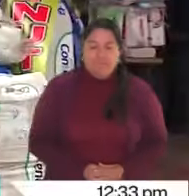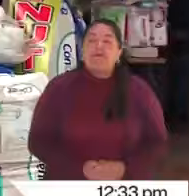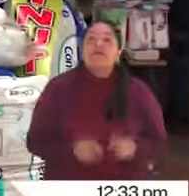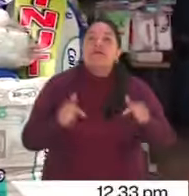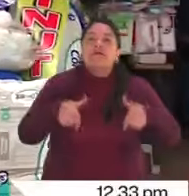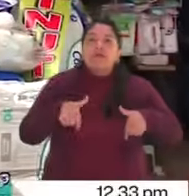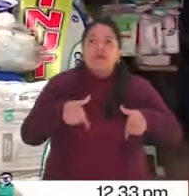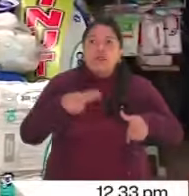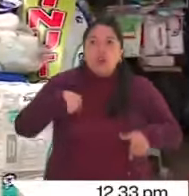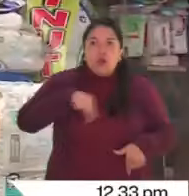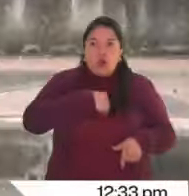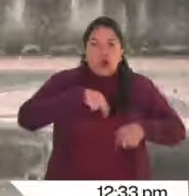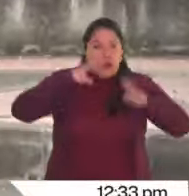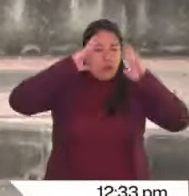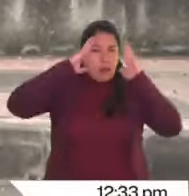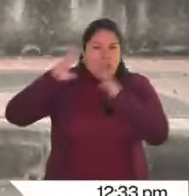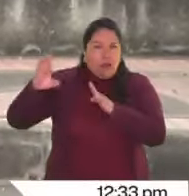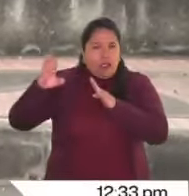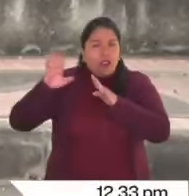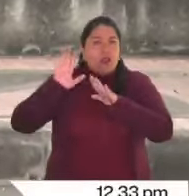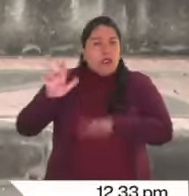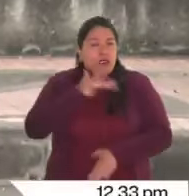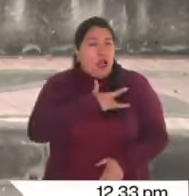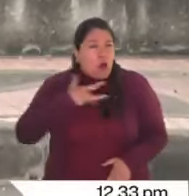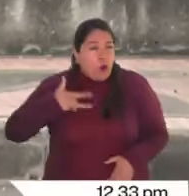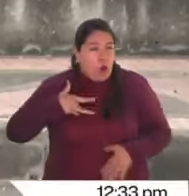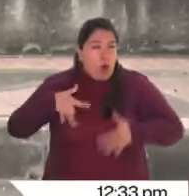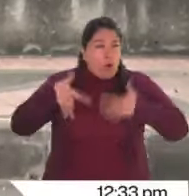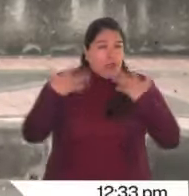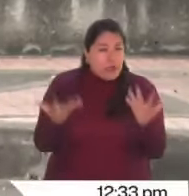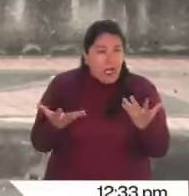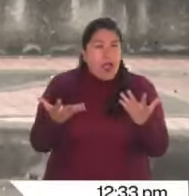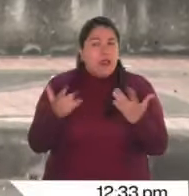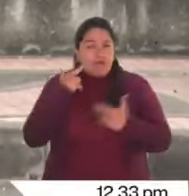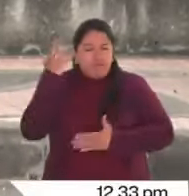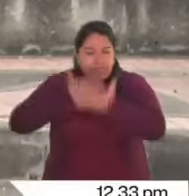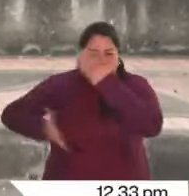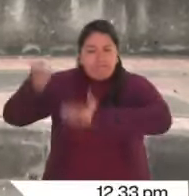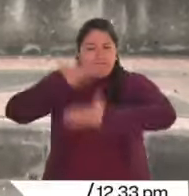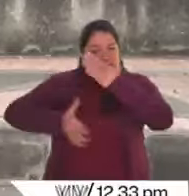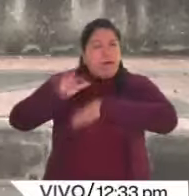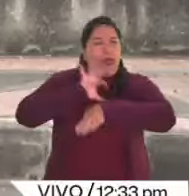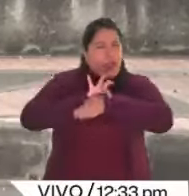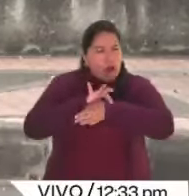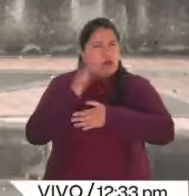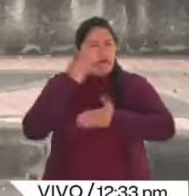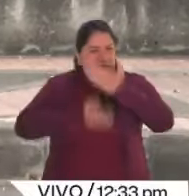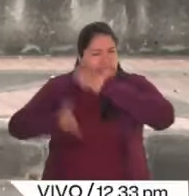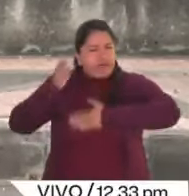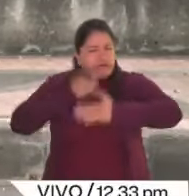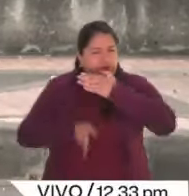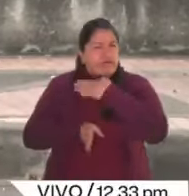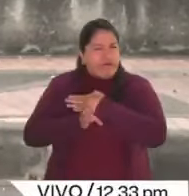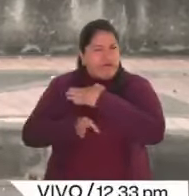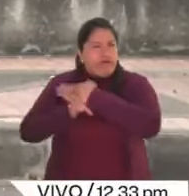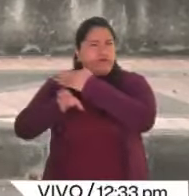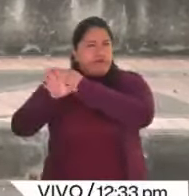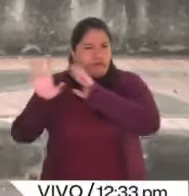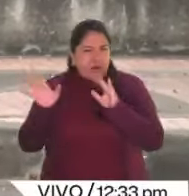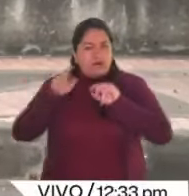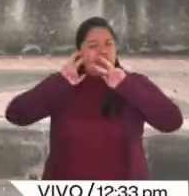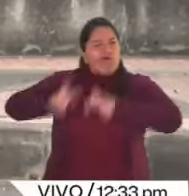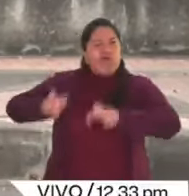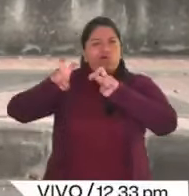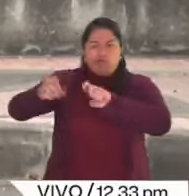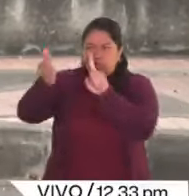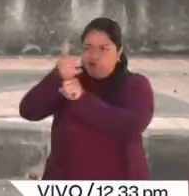a continuar atentos al estado de salud, al pronóstico de Anthony, por supuesto también a los avances que haya en esta